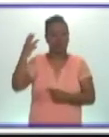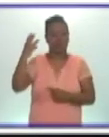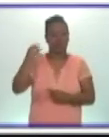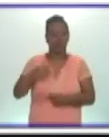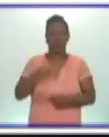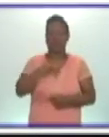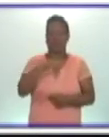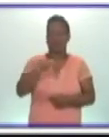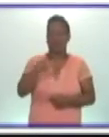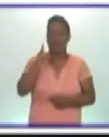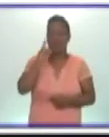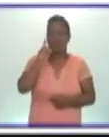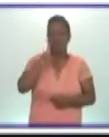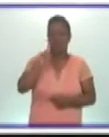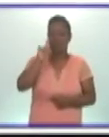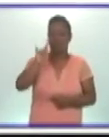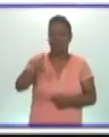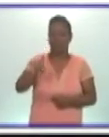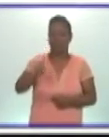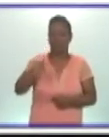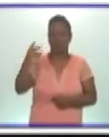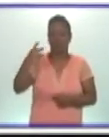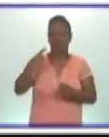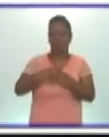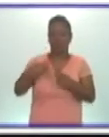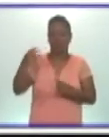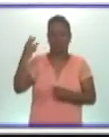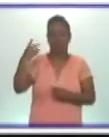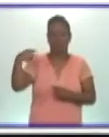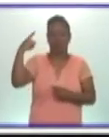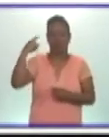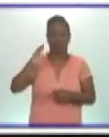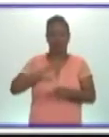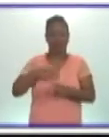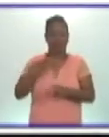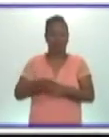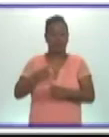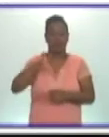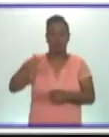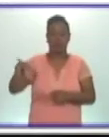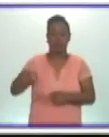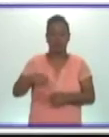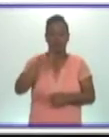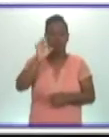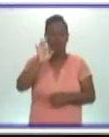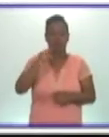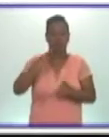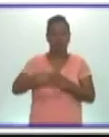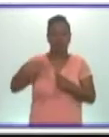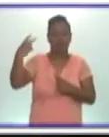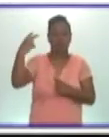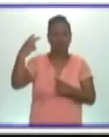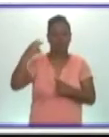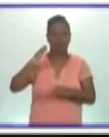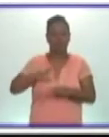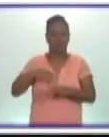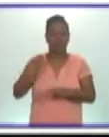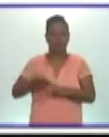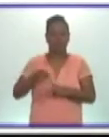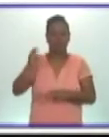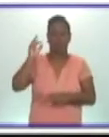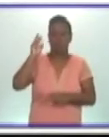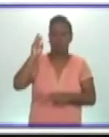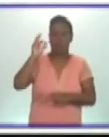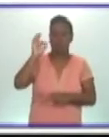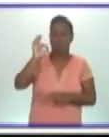con las x cuadradas, así que sumo 8x cuadrada menos 5x cuadrada, que son 3x cuadrada. Ahora voy con